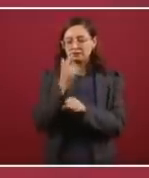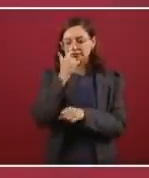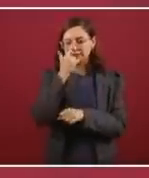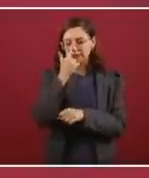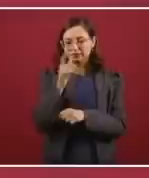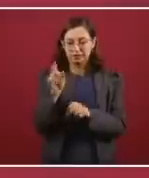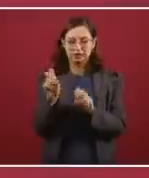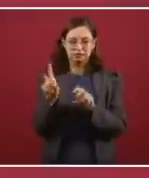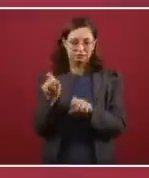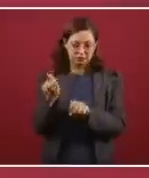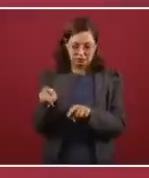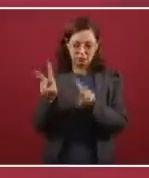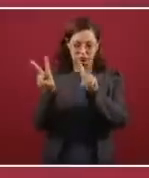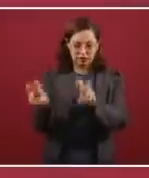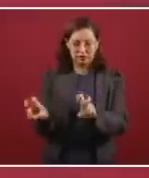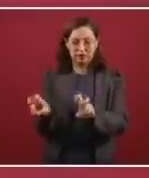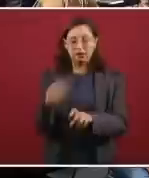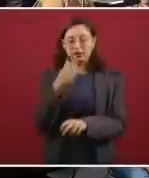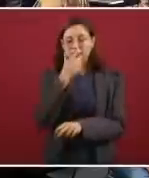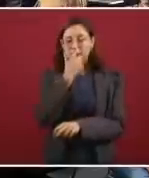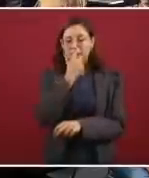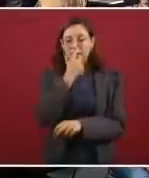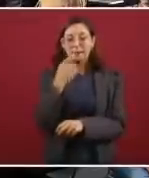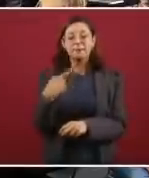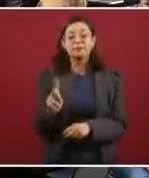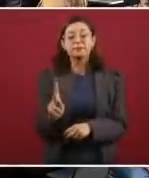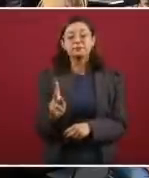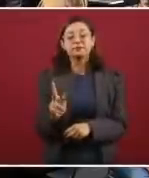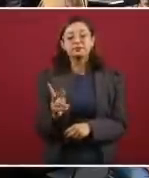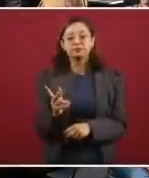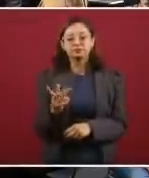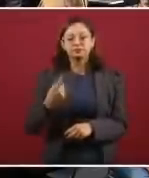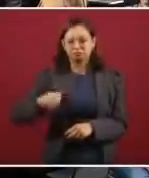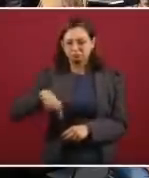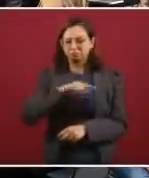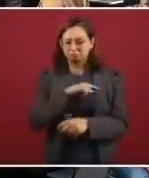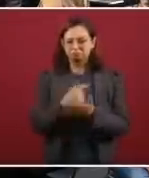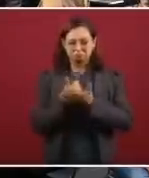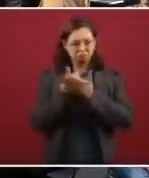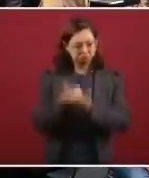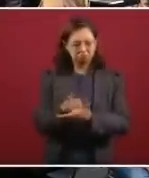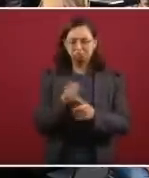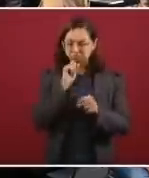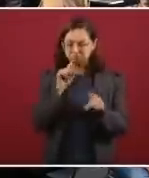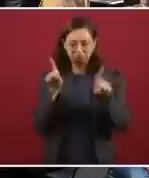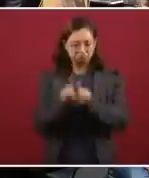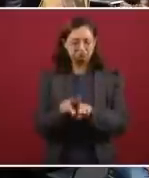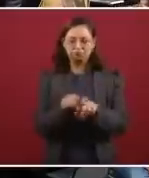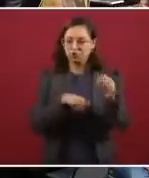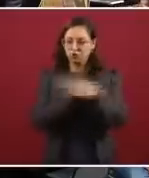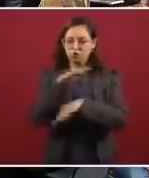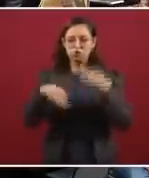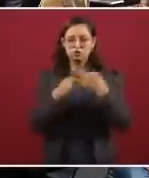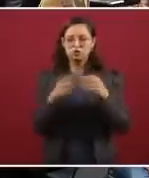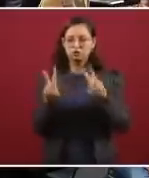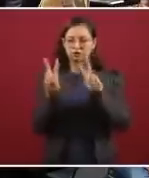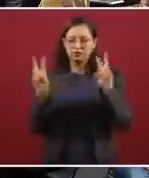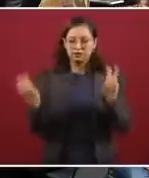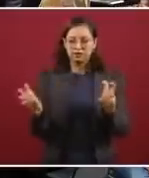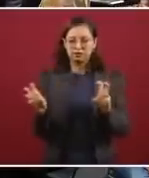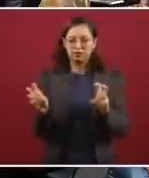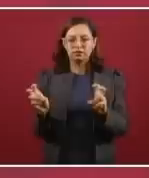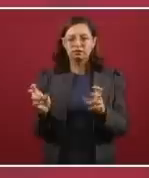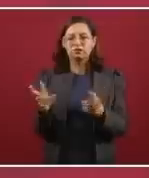sobre eso, sí, pero nosotros ayudamos en todo.